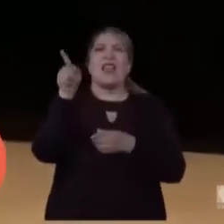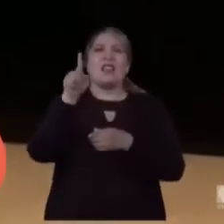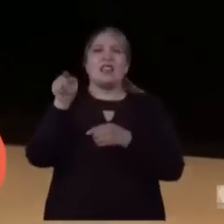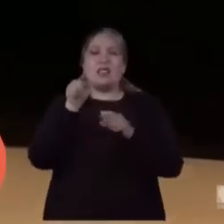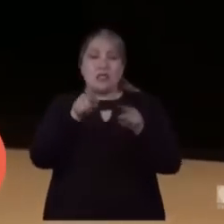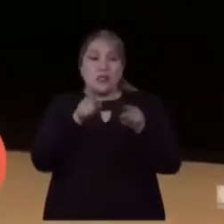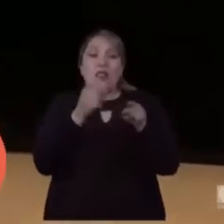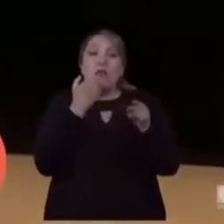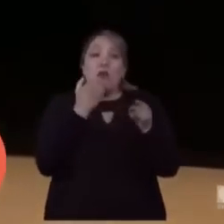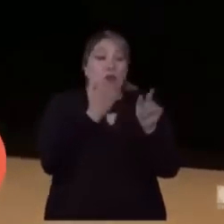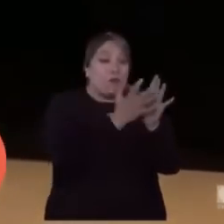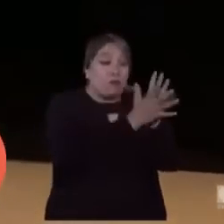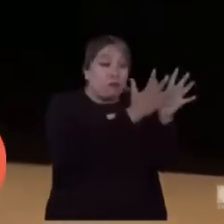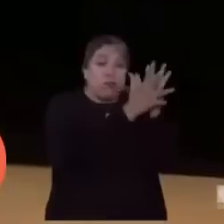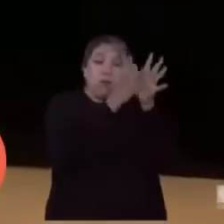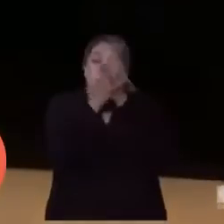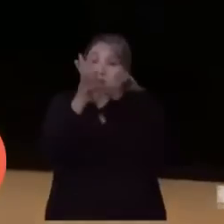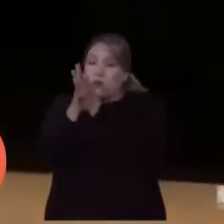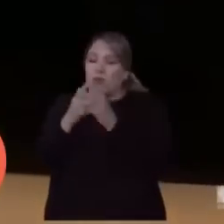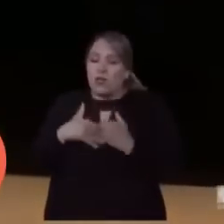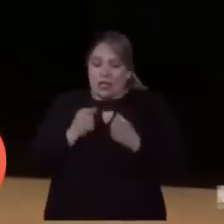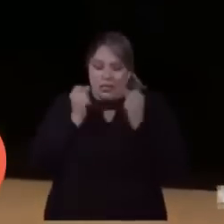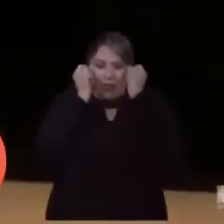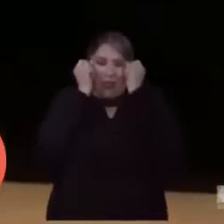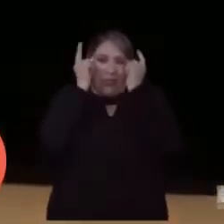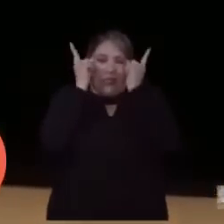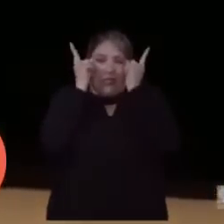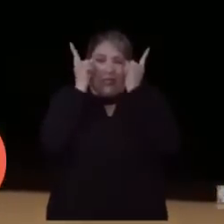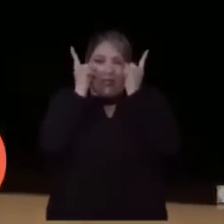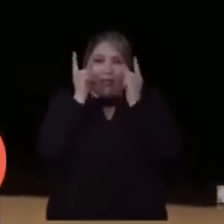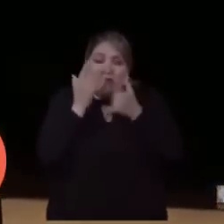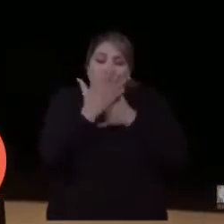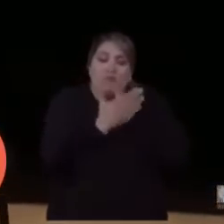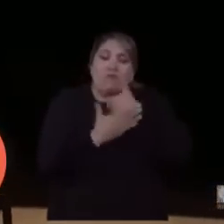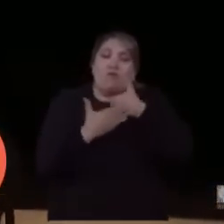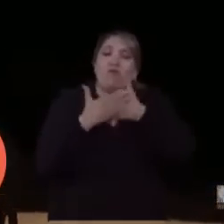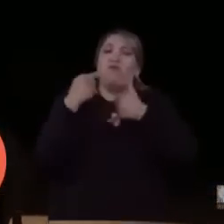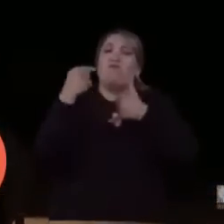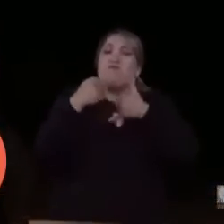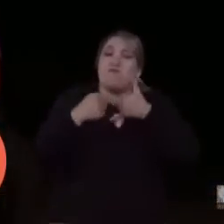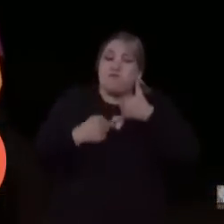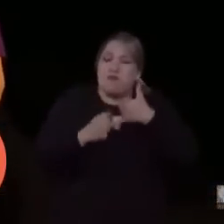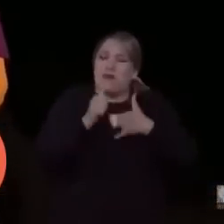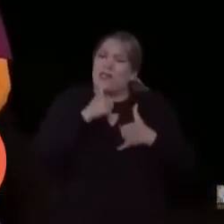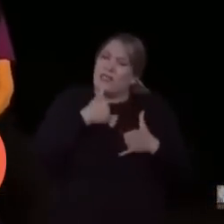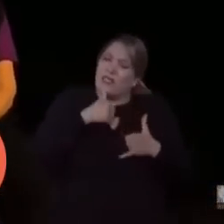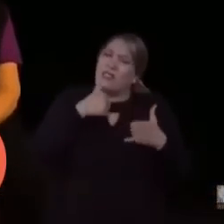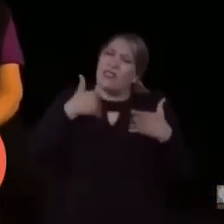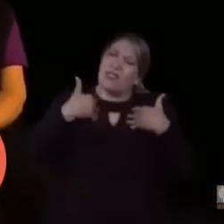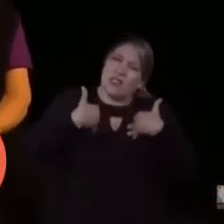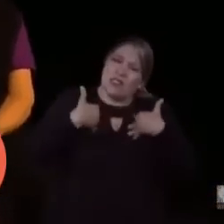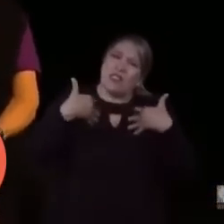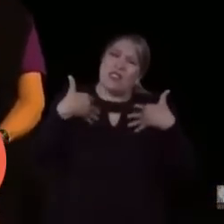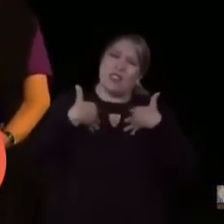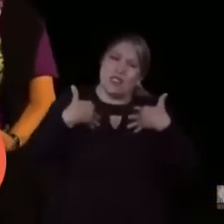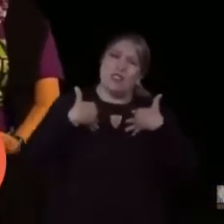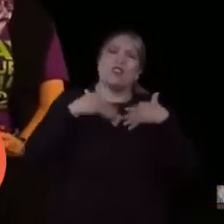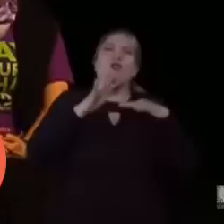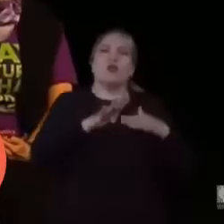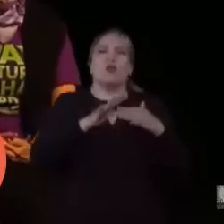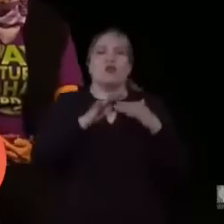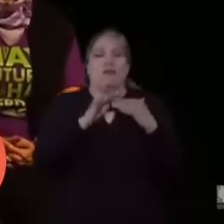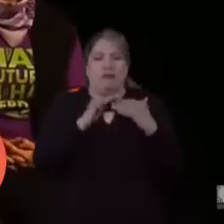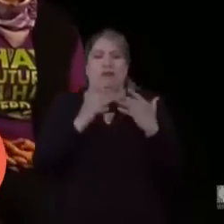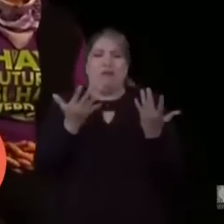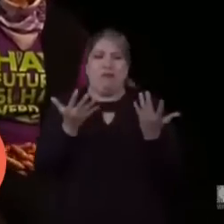Entonces se comprendería el terror de los sobrevivientes en los territorios de las grandes masacres paramilitares y de la